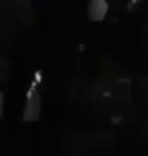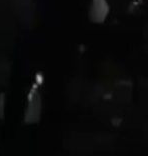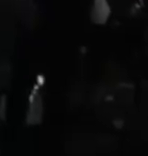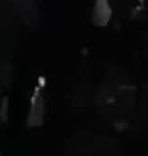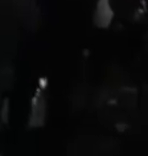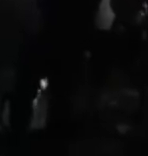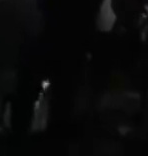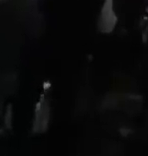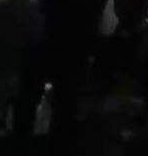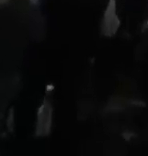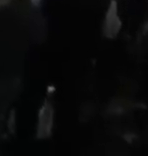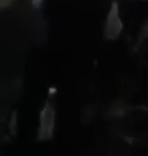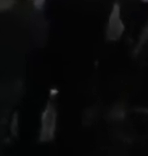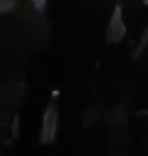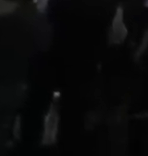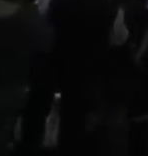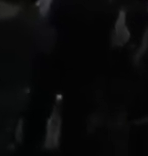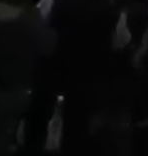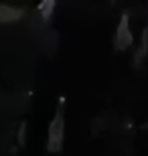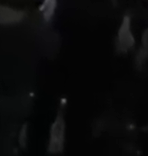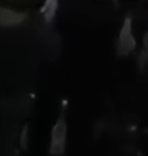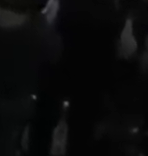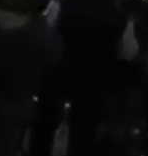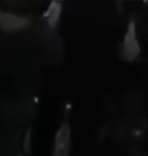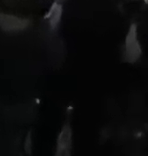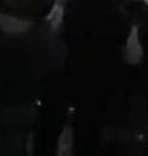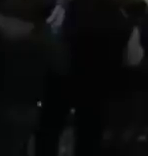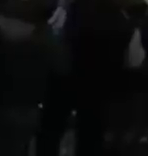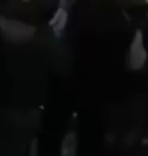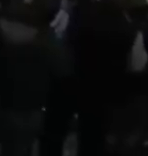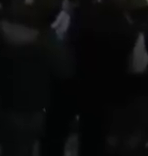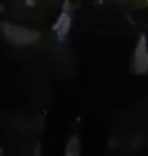ponerles segmento